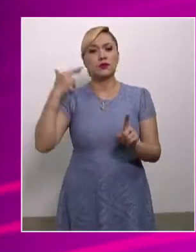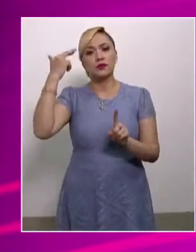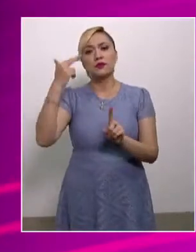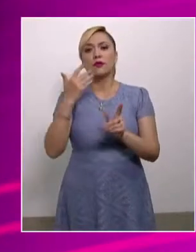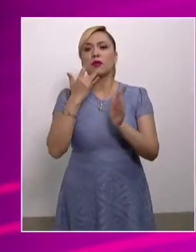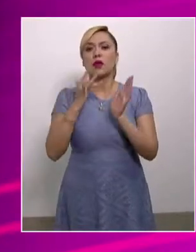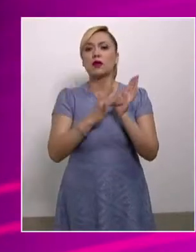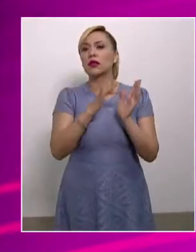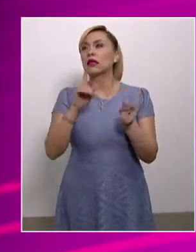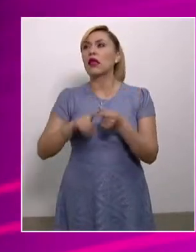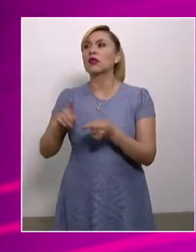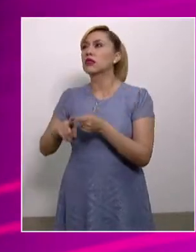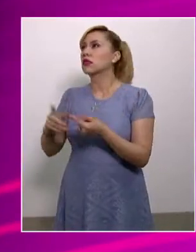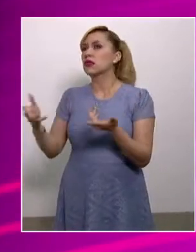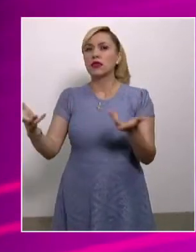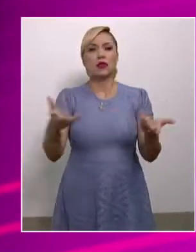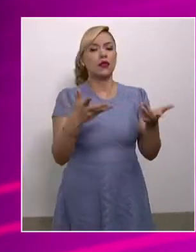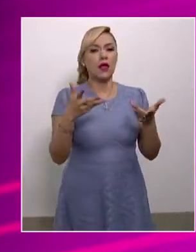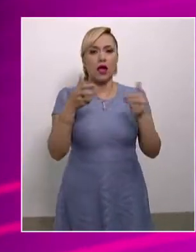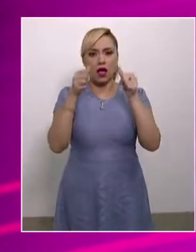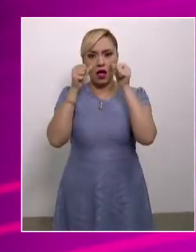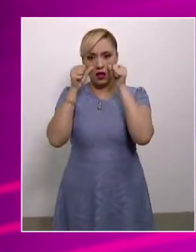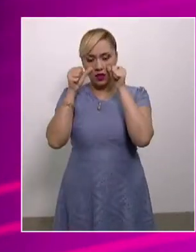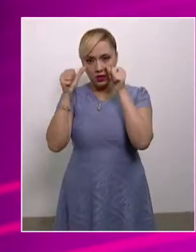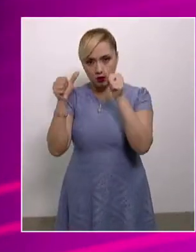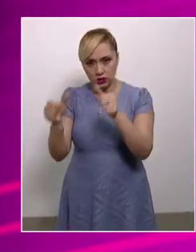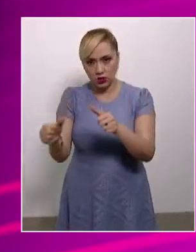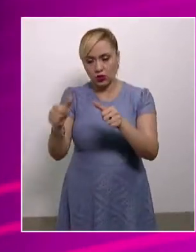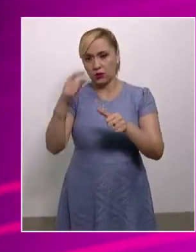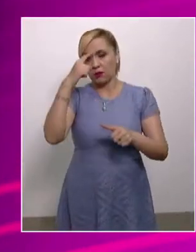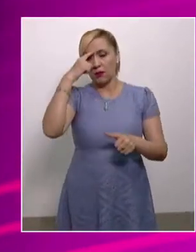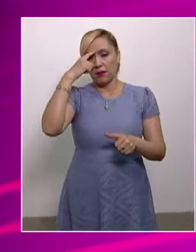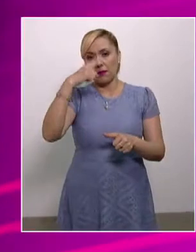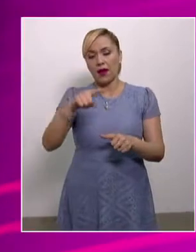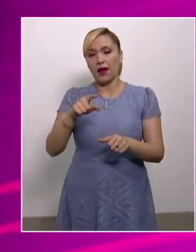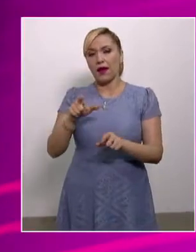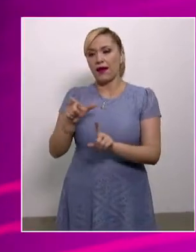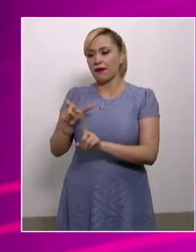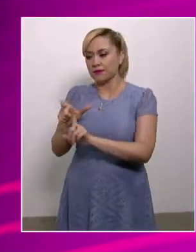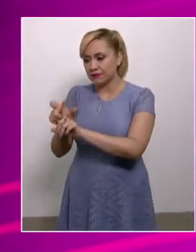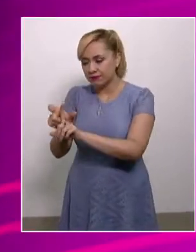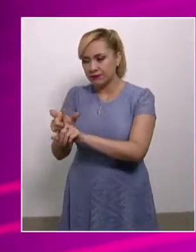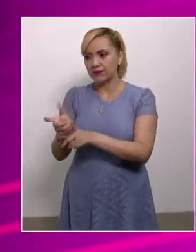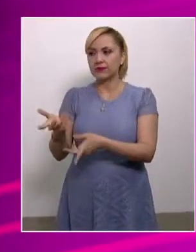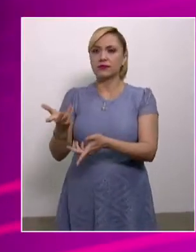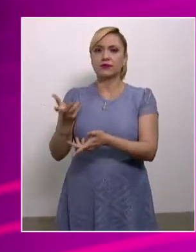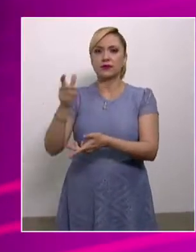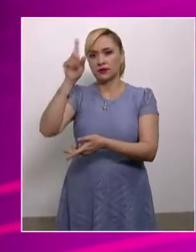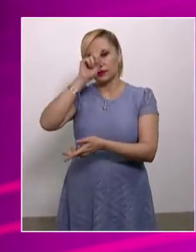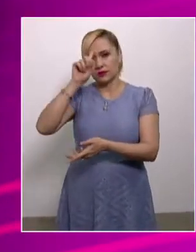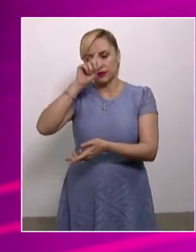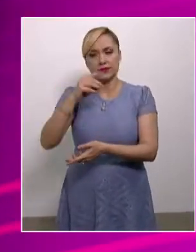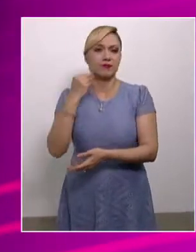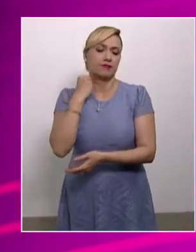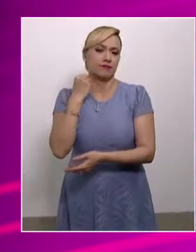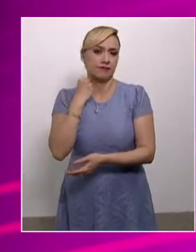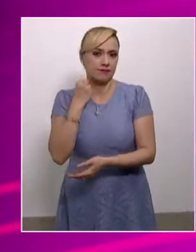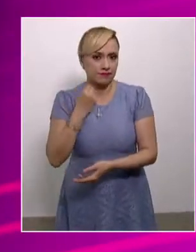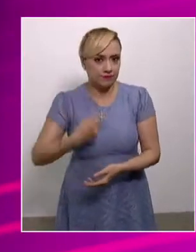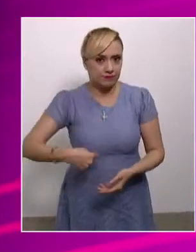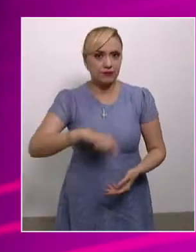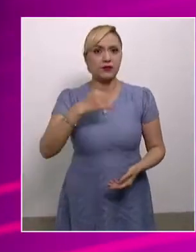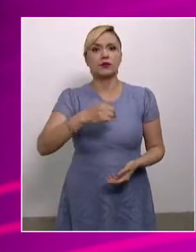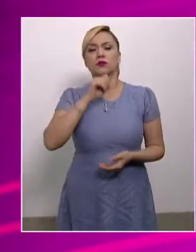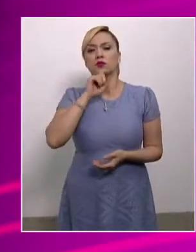apoyo es la atención y el acompañamiento jurídico. No obstante, también hacemos incidencia en política